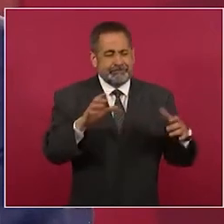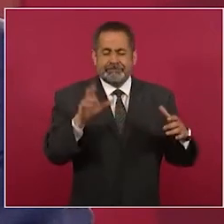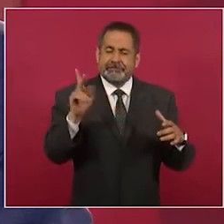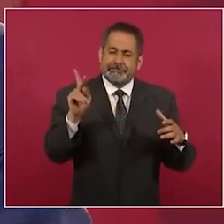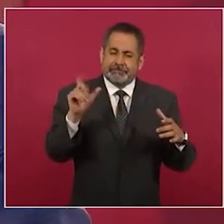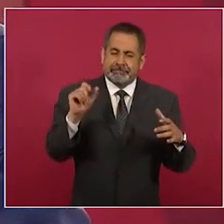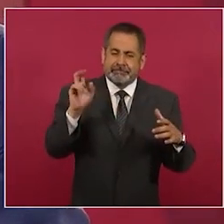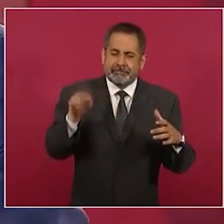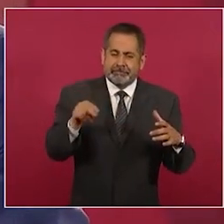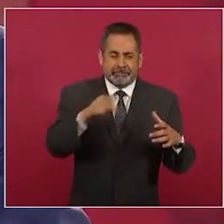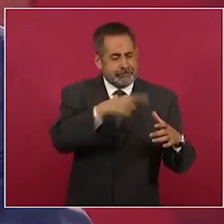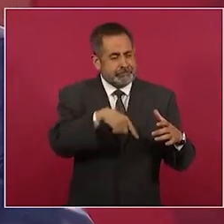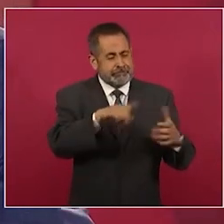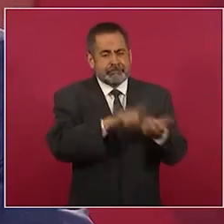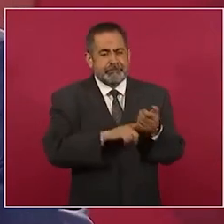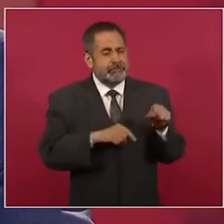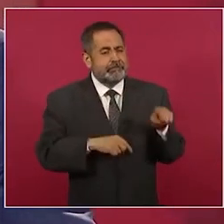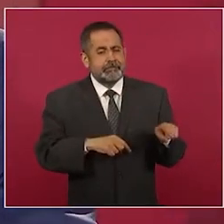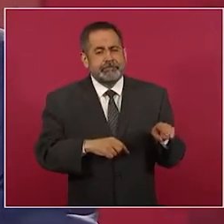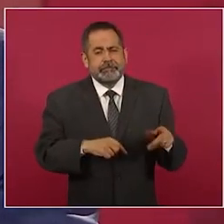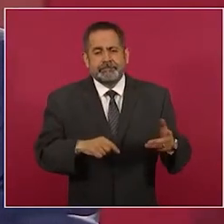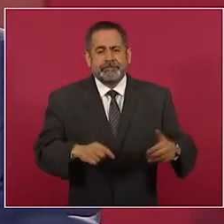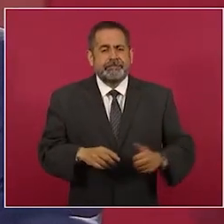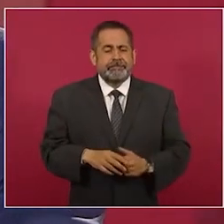pues tiene